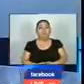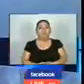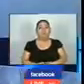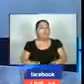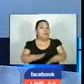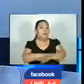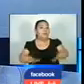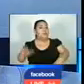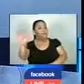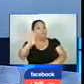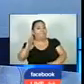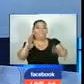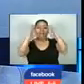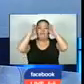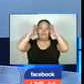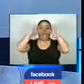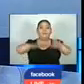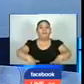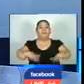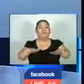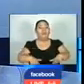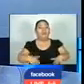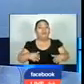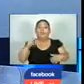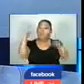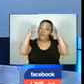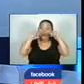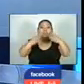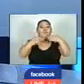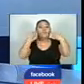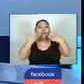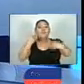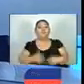Así nos despedimos. Gracias por habernos acompañado. ¡Feliz noche!